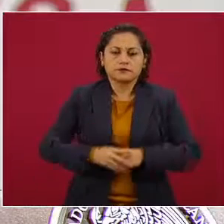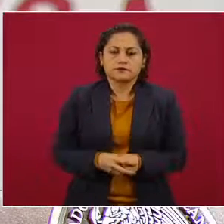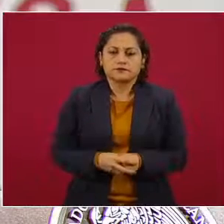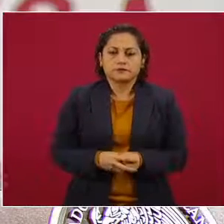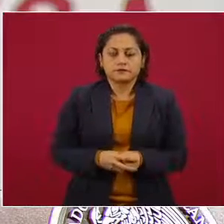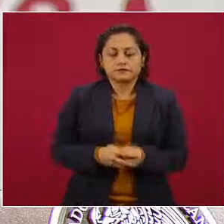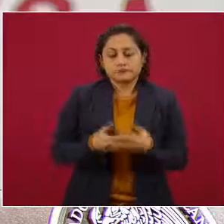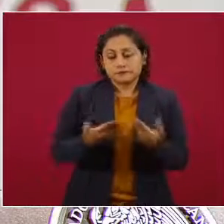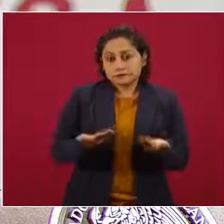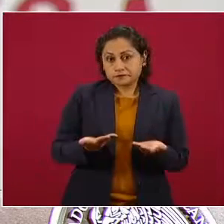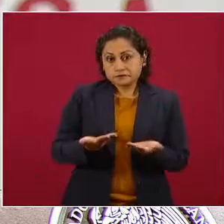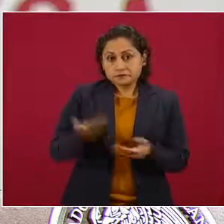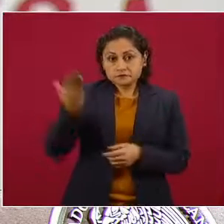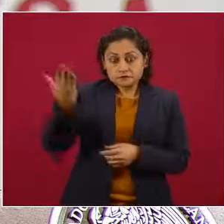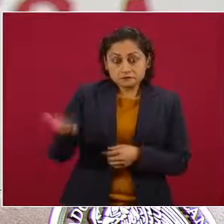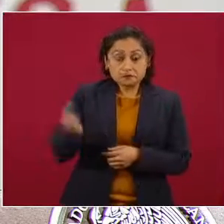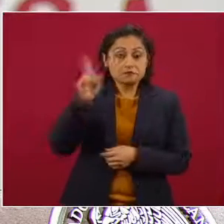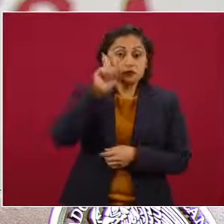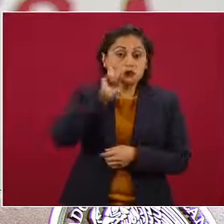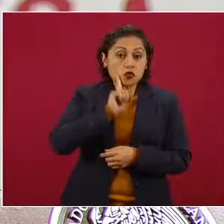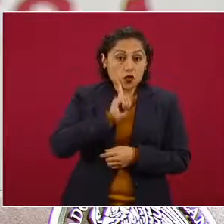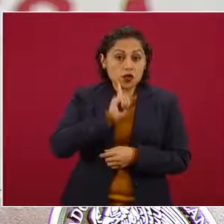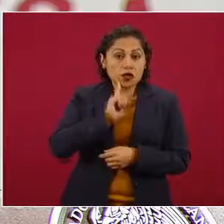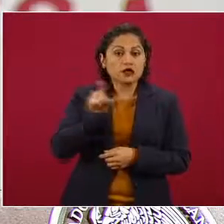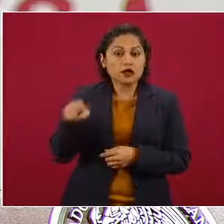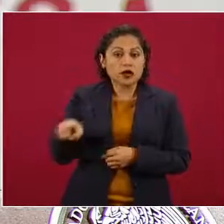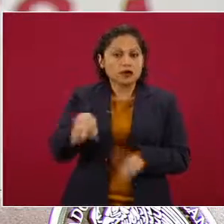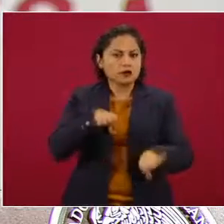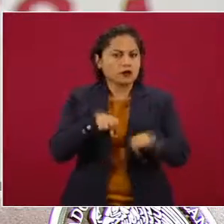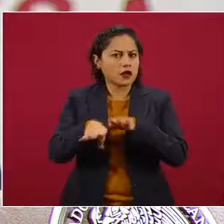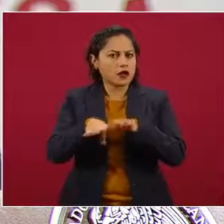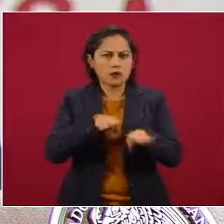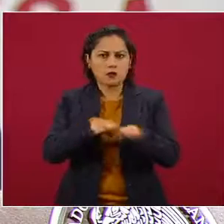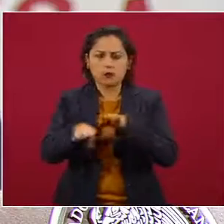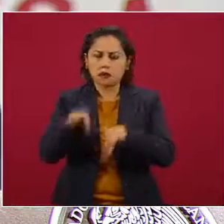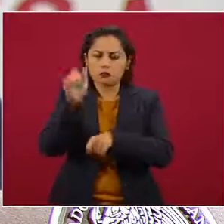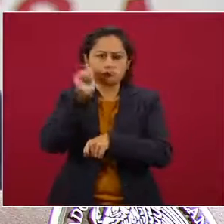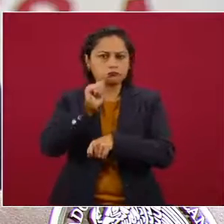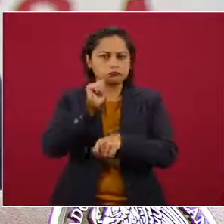pues es una mujer que viene de abajo,